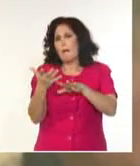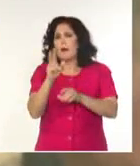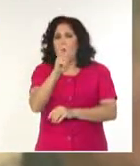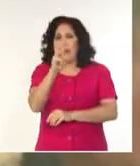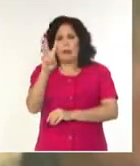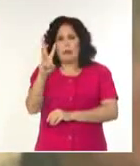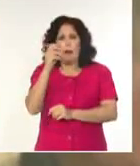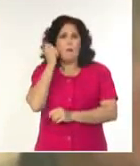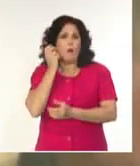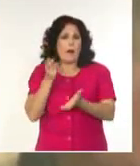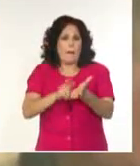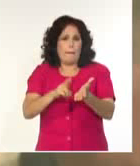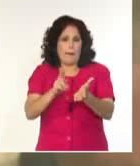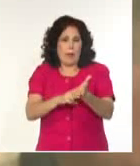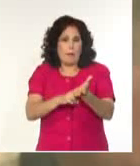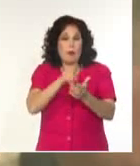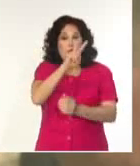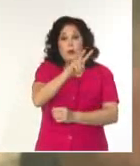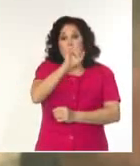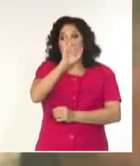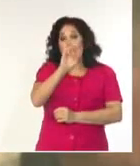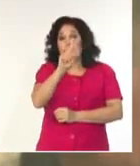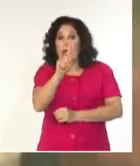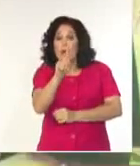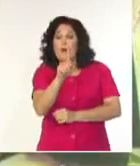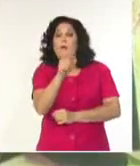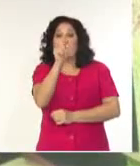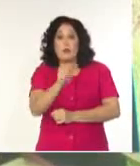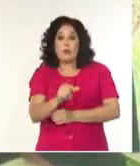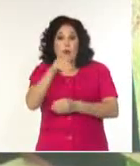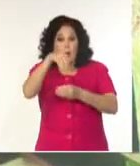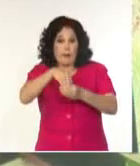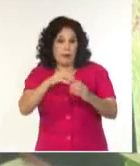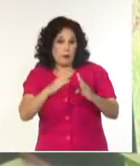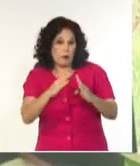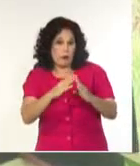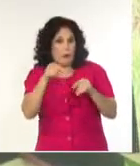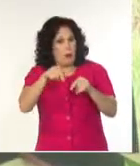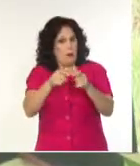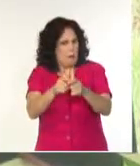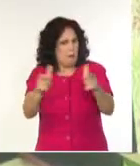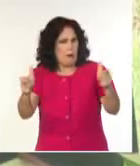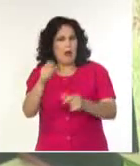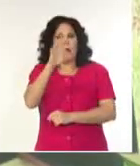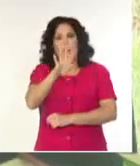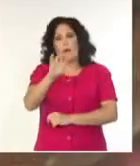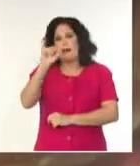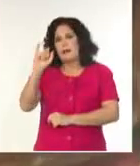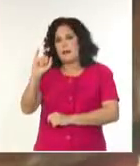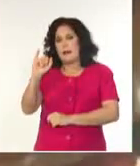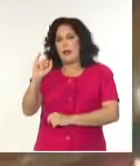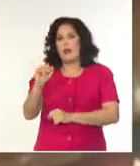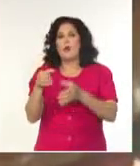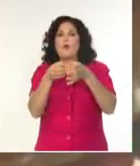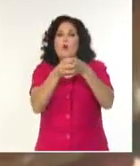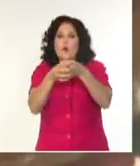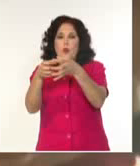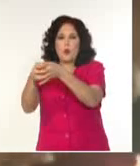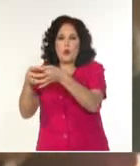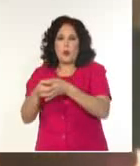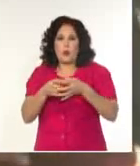rural donde hay 271 habitantes solamente. Y ya hoy tenemos 46. Yo creo que contar hoy con